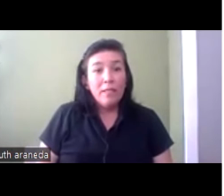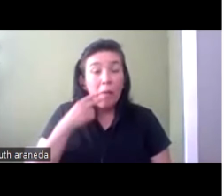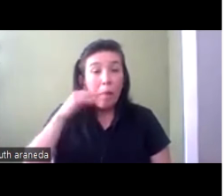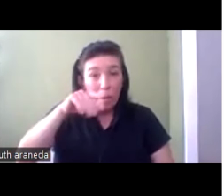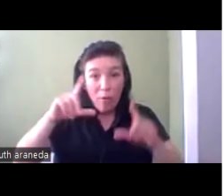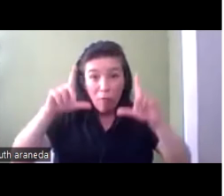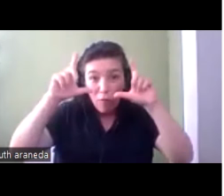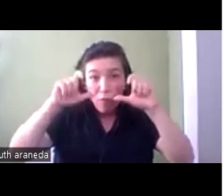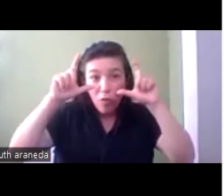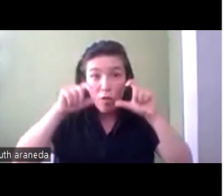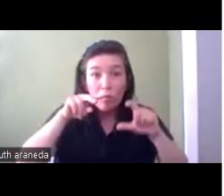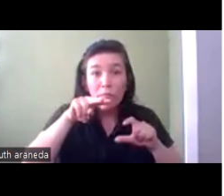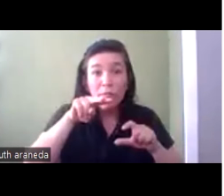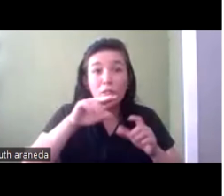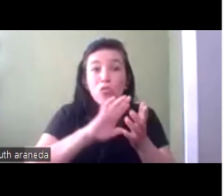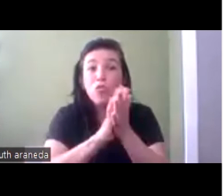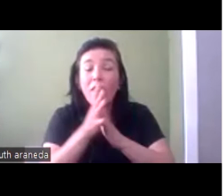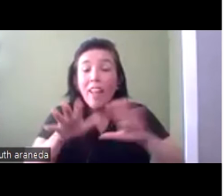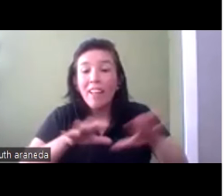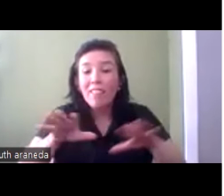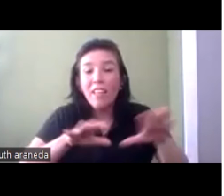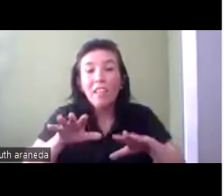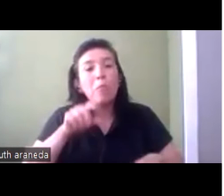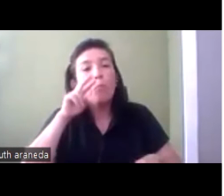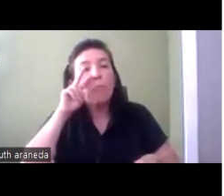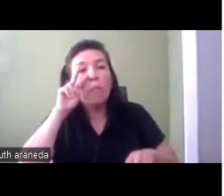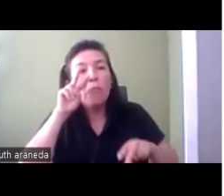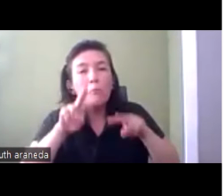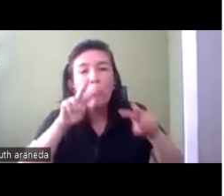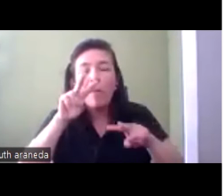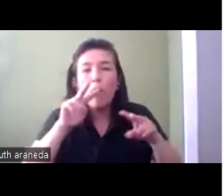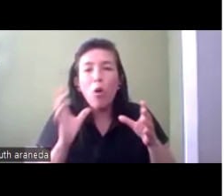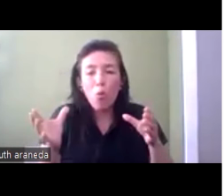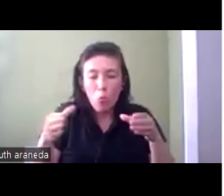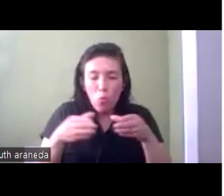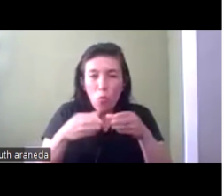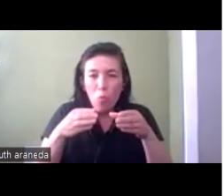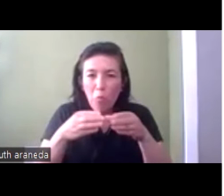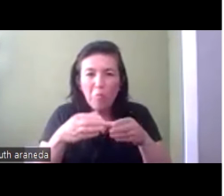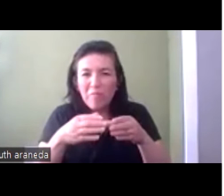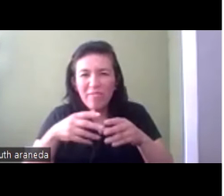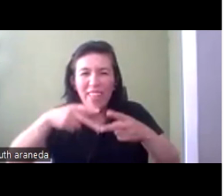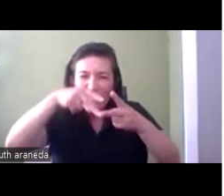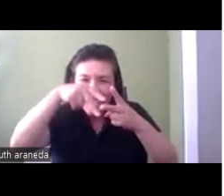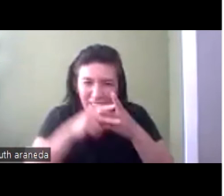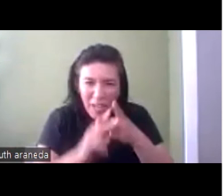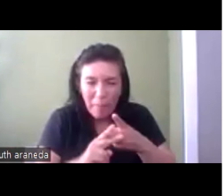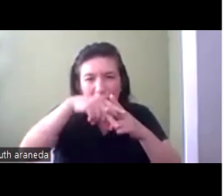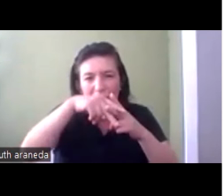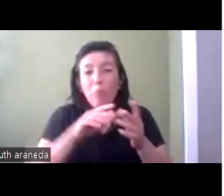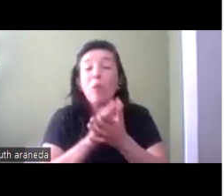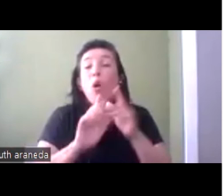imagen, a partir de todas estas actividades es que podemos reconocer su conjunto artefactual, artefactos